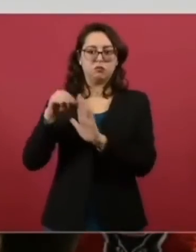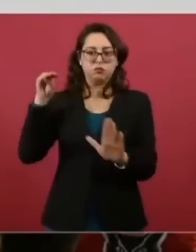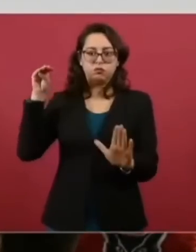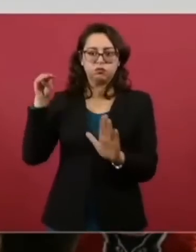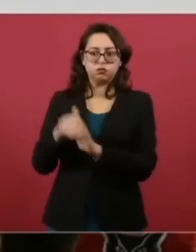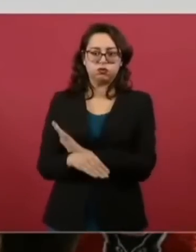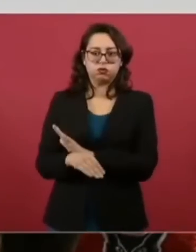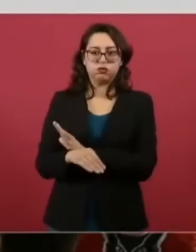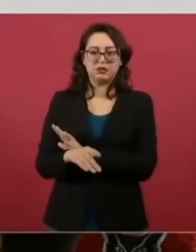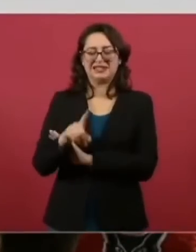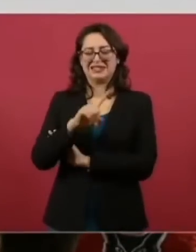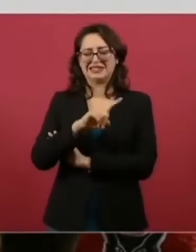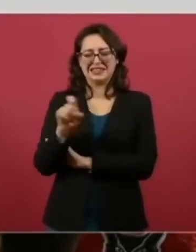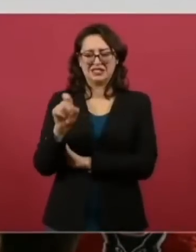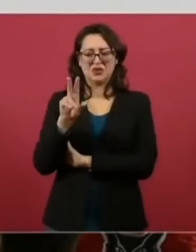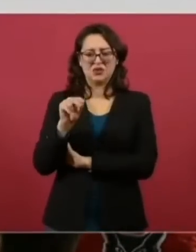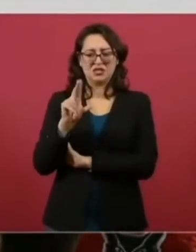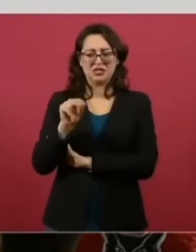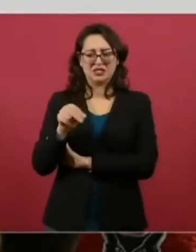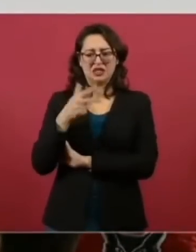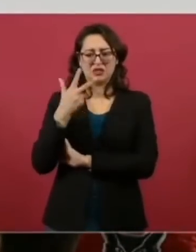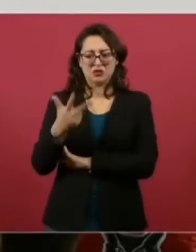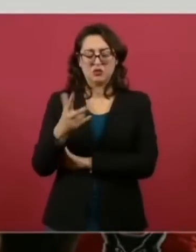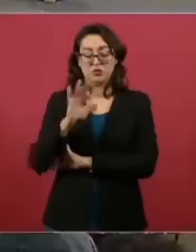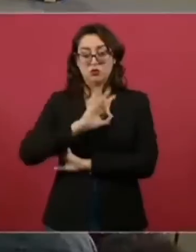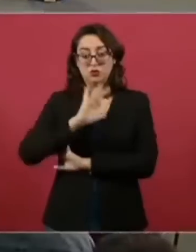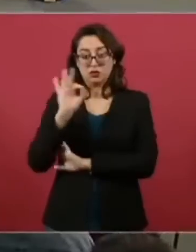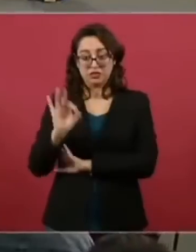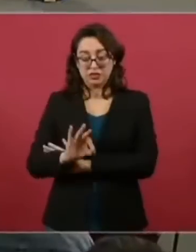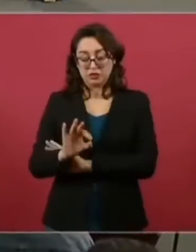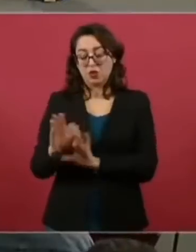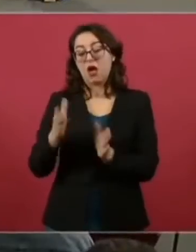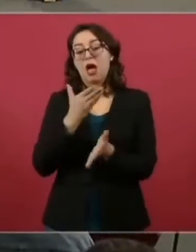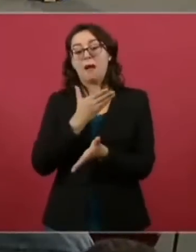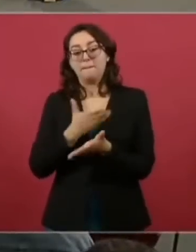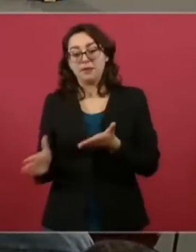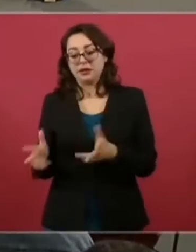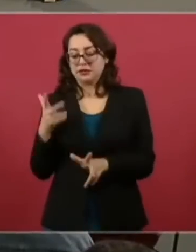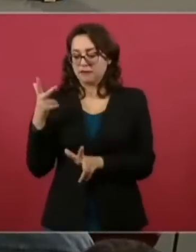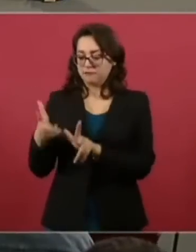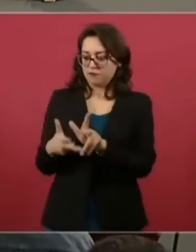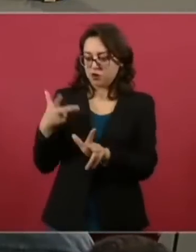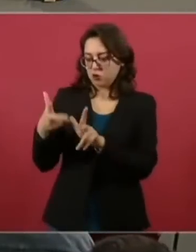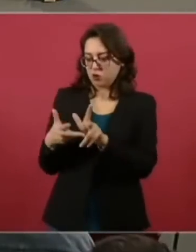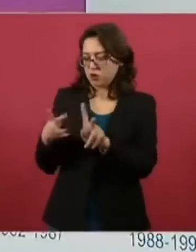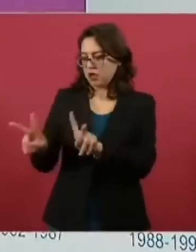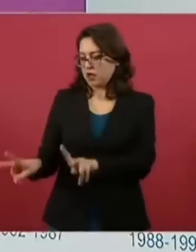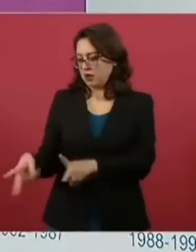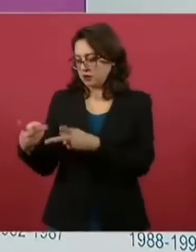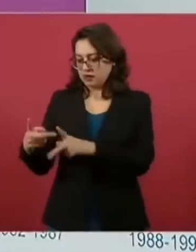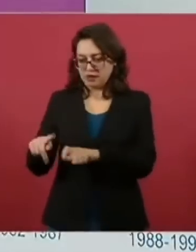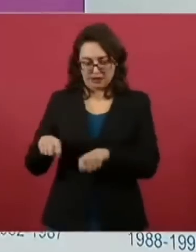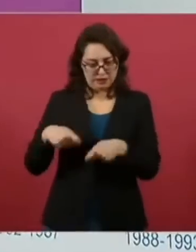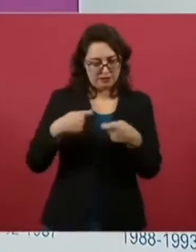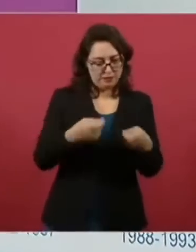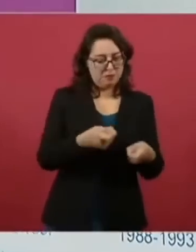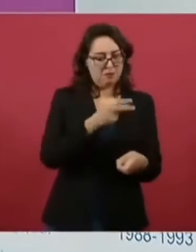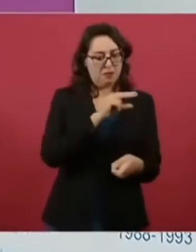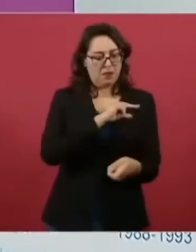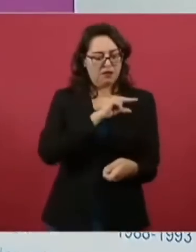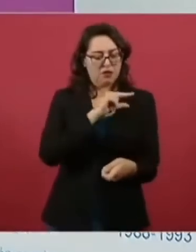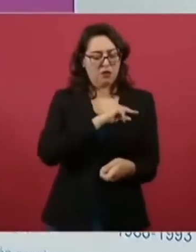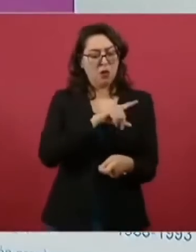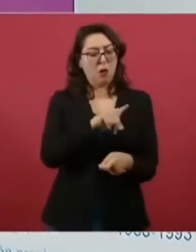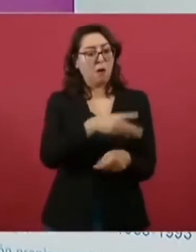Aparte de que fue el que vendió los ferrocarriles, fue el que convirtió las deudas